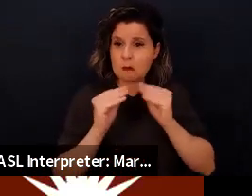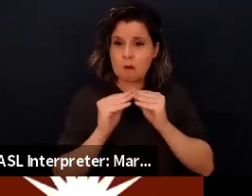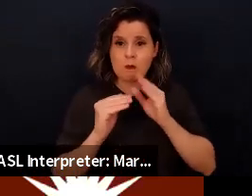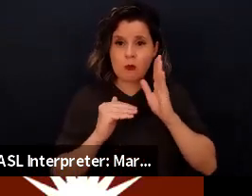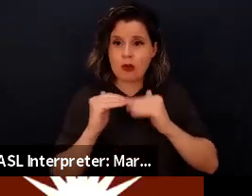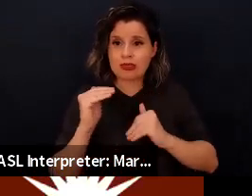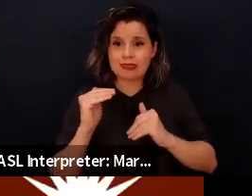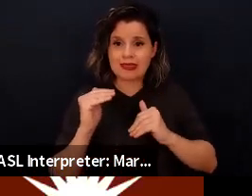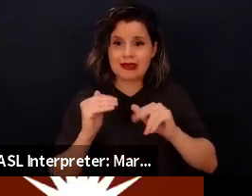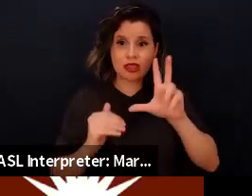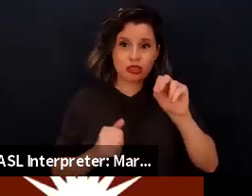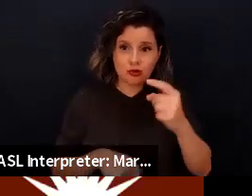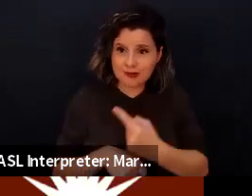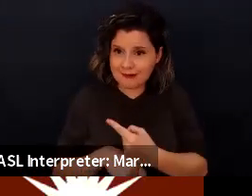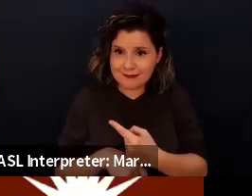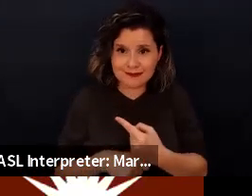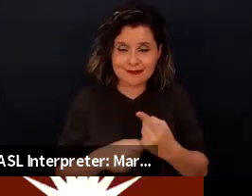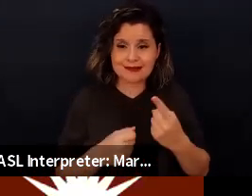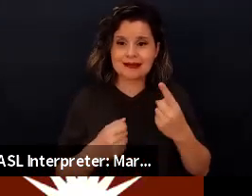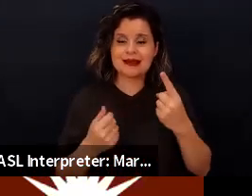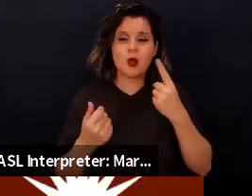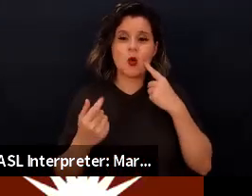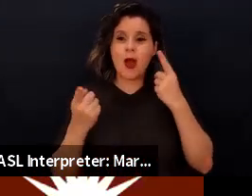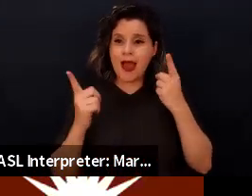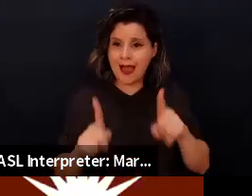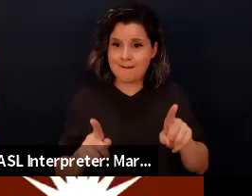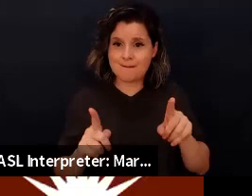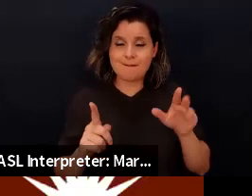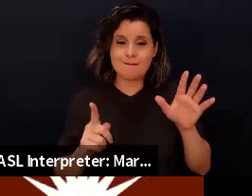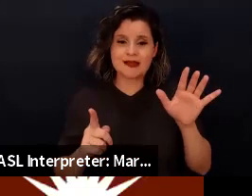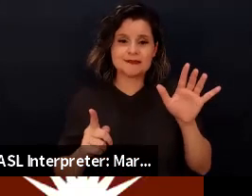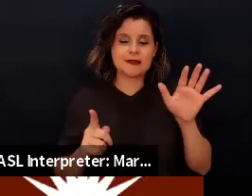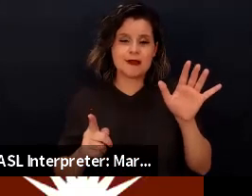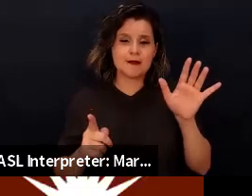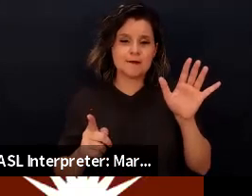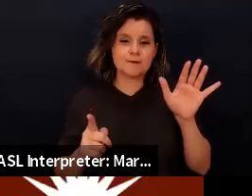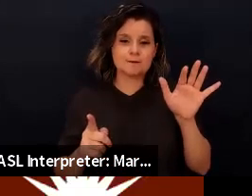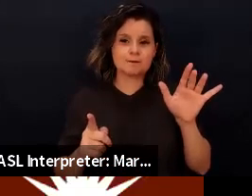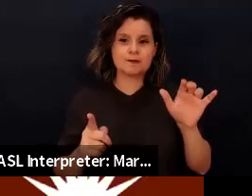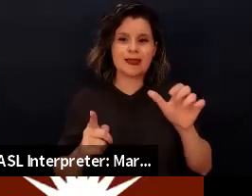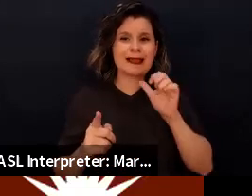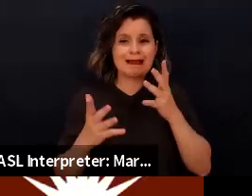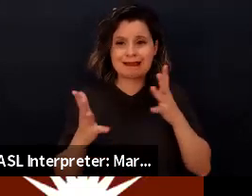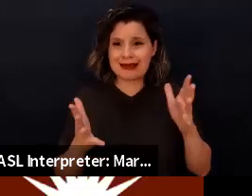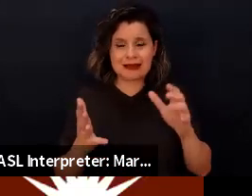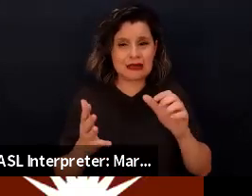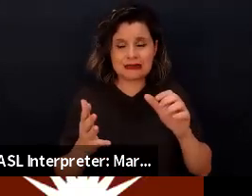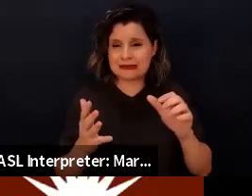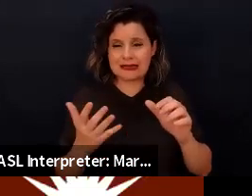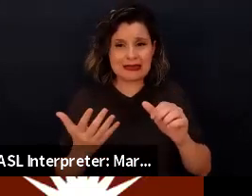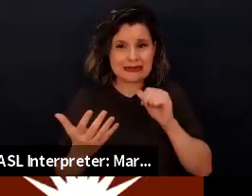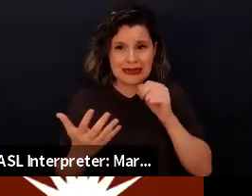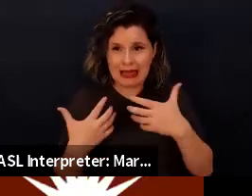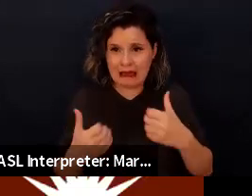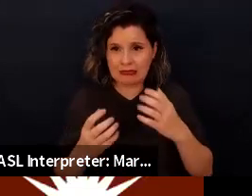de 30 días, lo que ocasiona que haya muchas condiciones insalubres, donde ellos